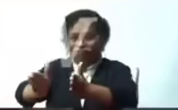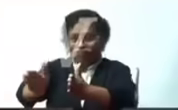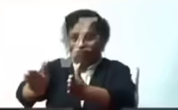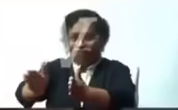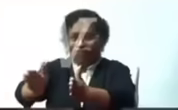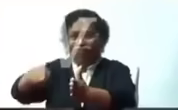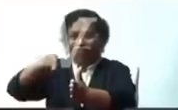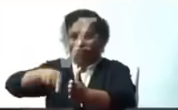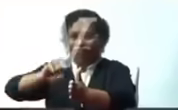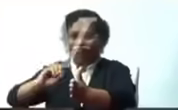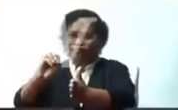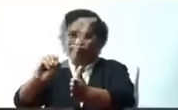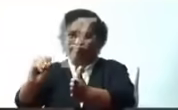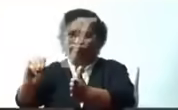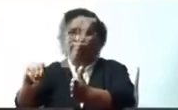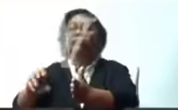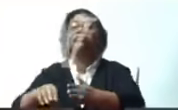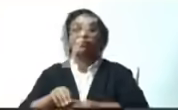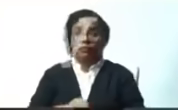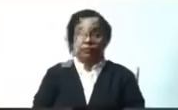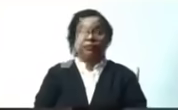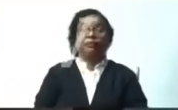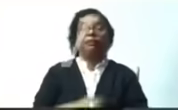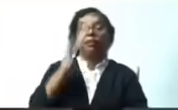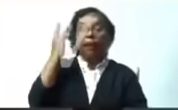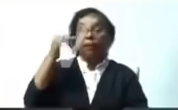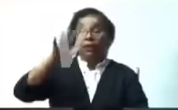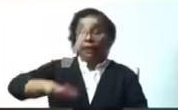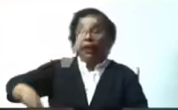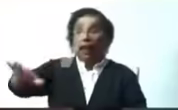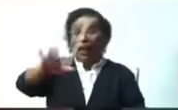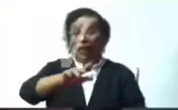comunidades que se ven afectadas son las siguientes.